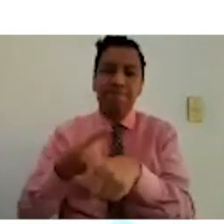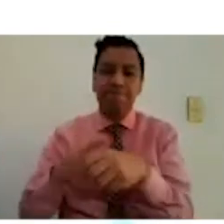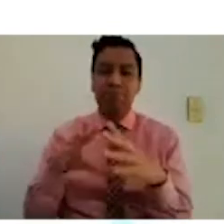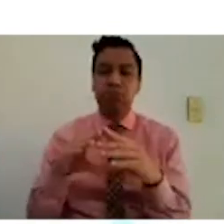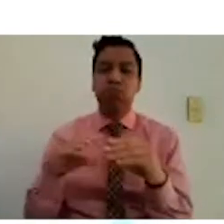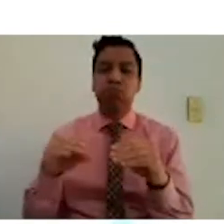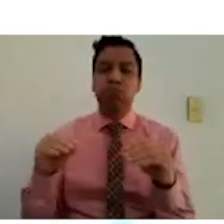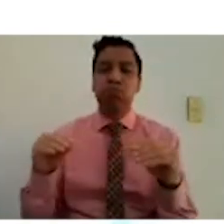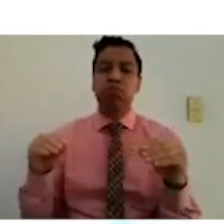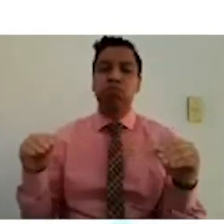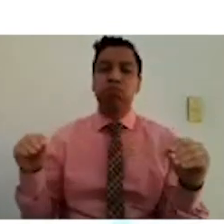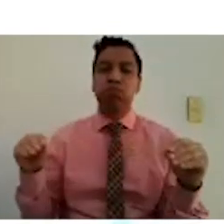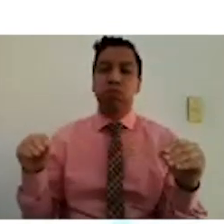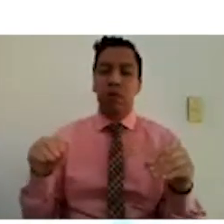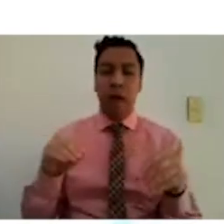alarma